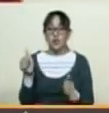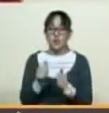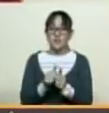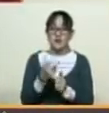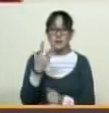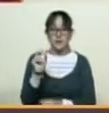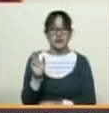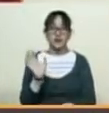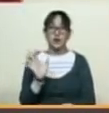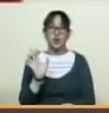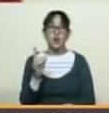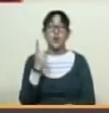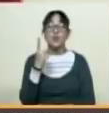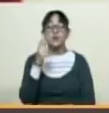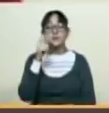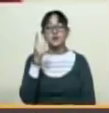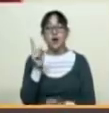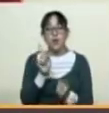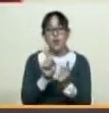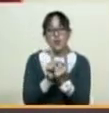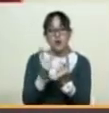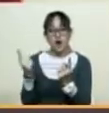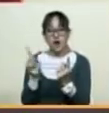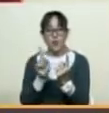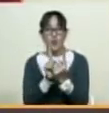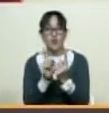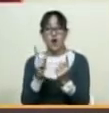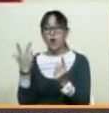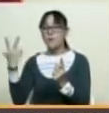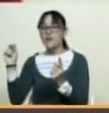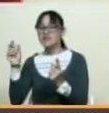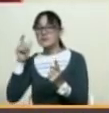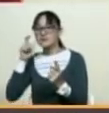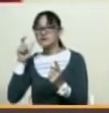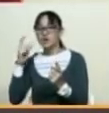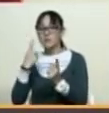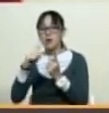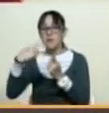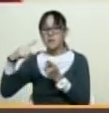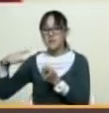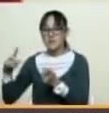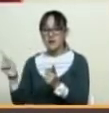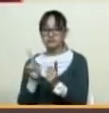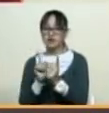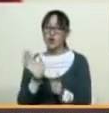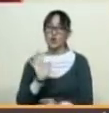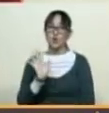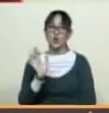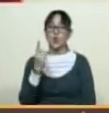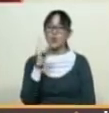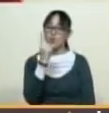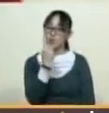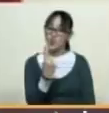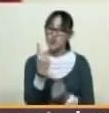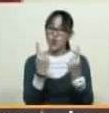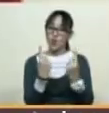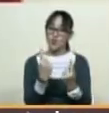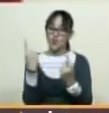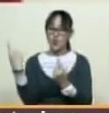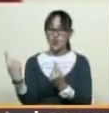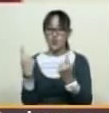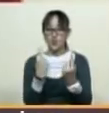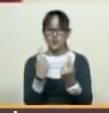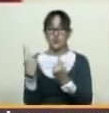a 20. Una persona puede acompañar una sola vez a la persona que así lo solicite y debe ser una persona que